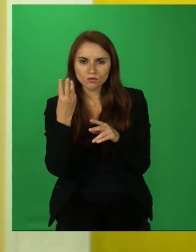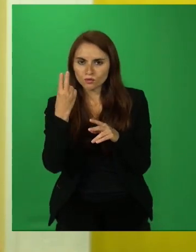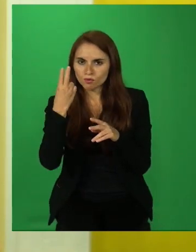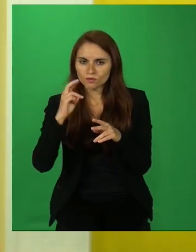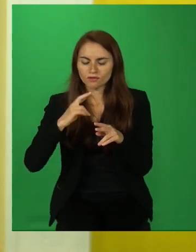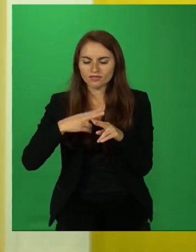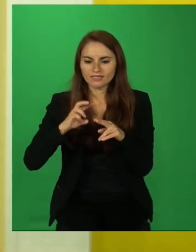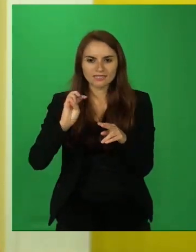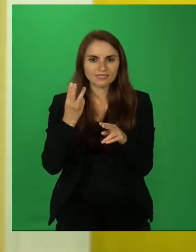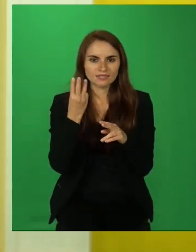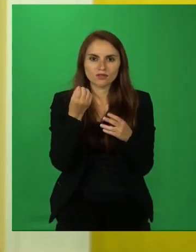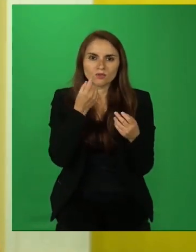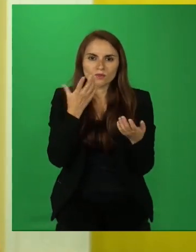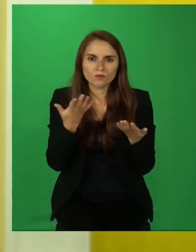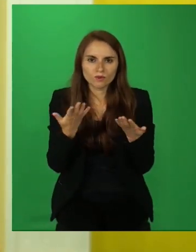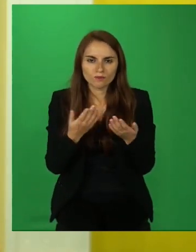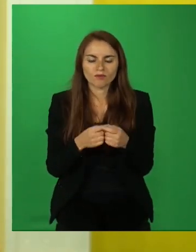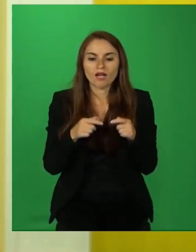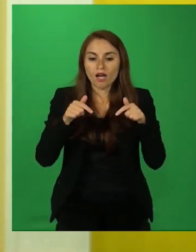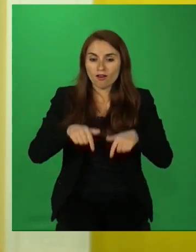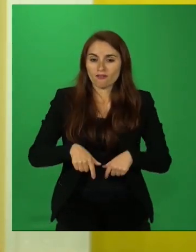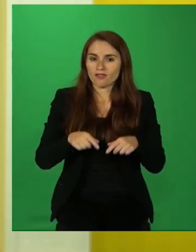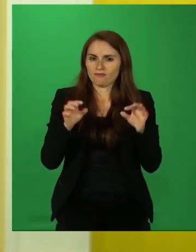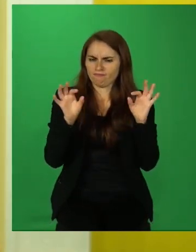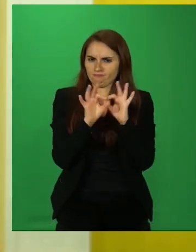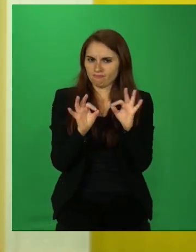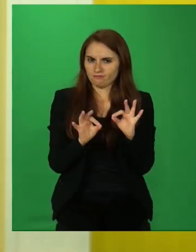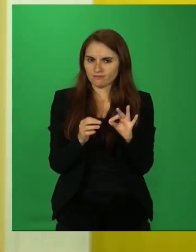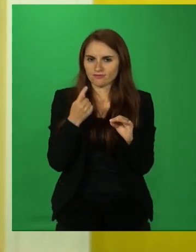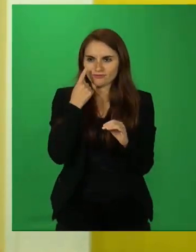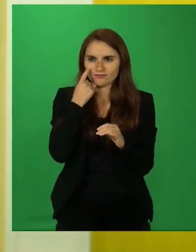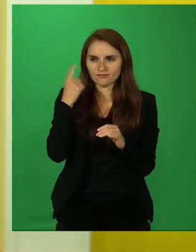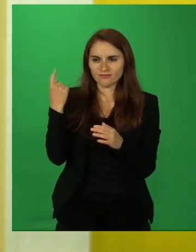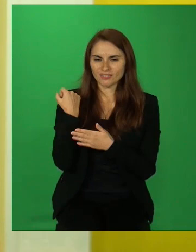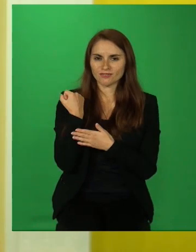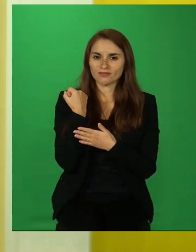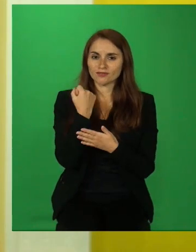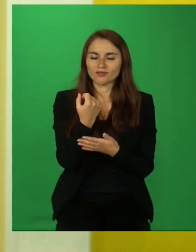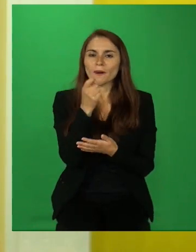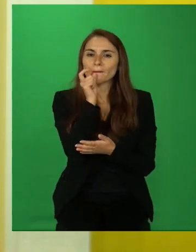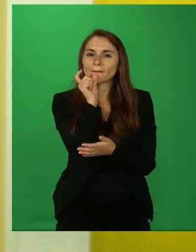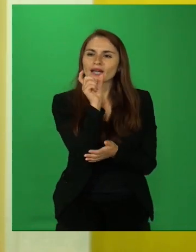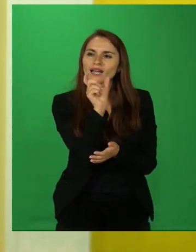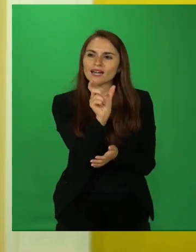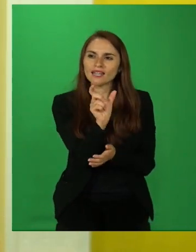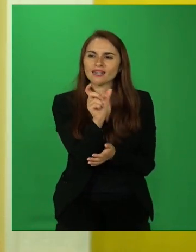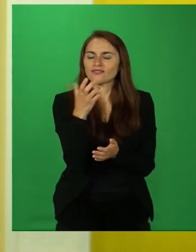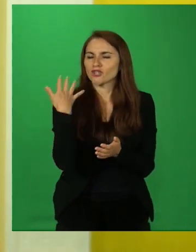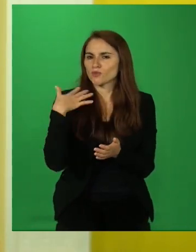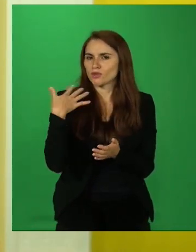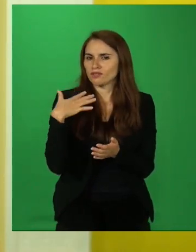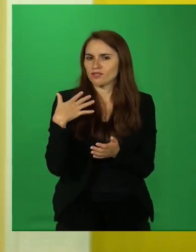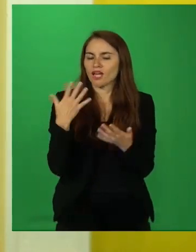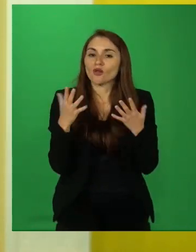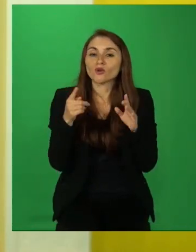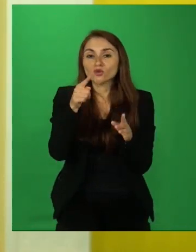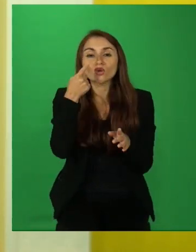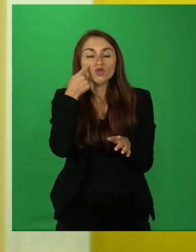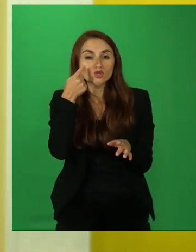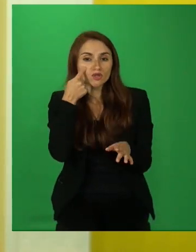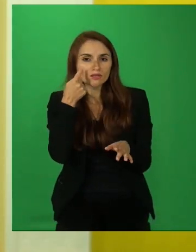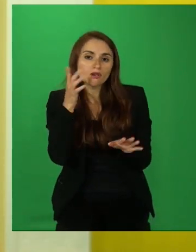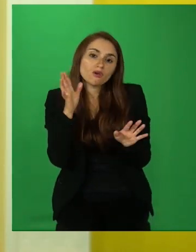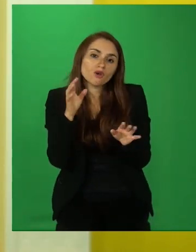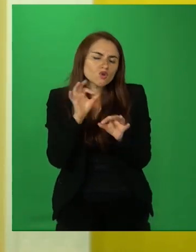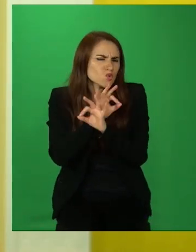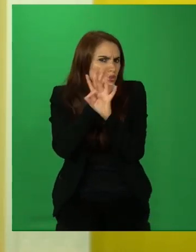pero para esta clase yo te traje una palabra que te va a ayudar quizás tú ya la conoces o